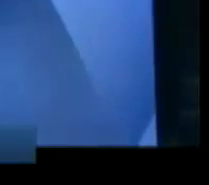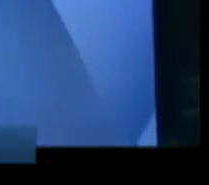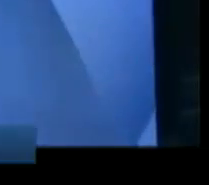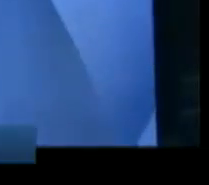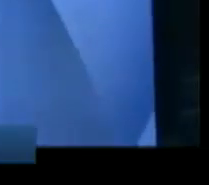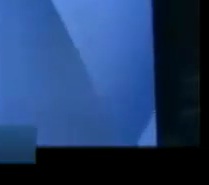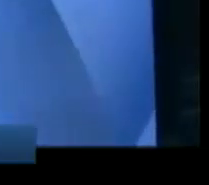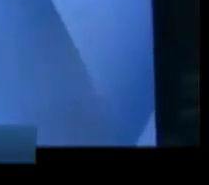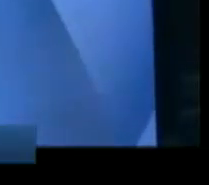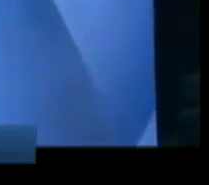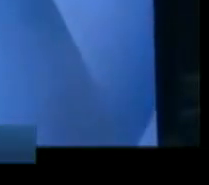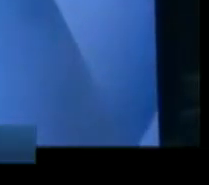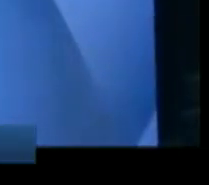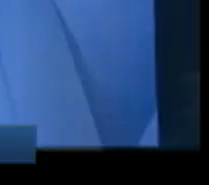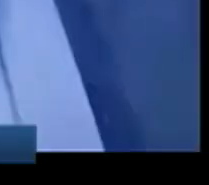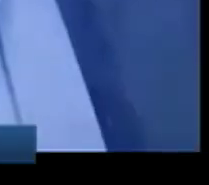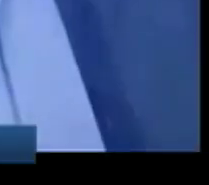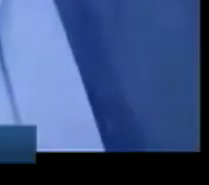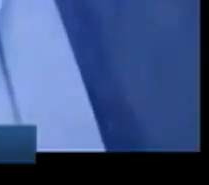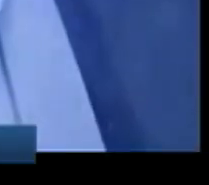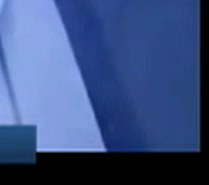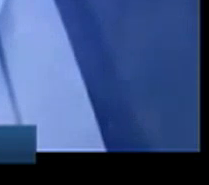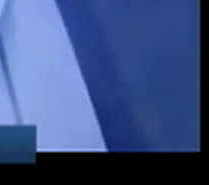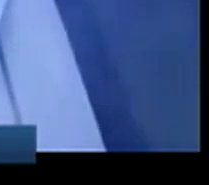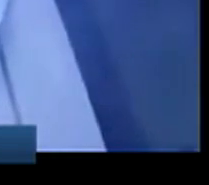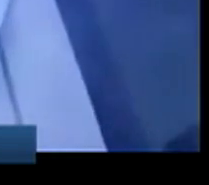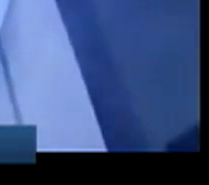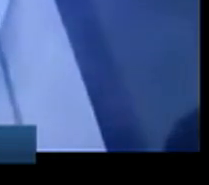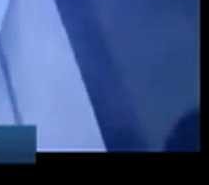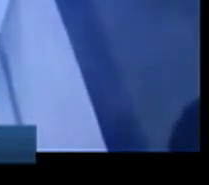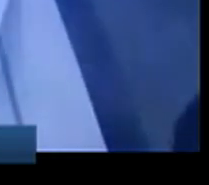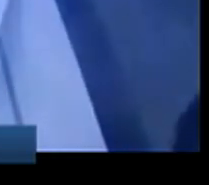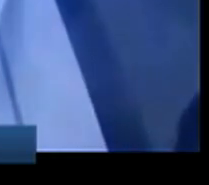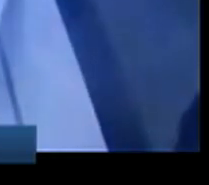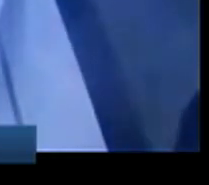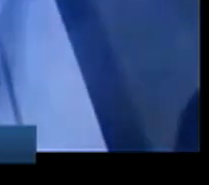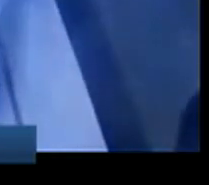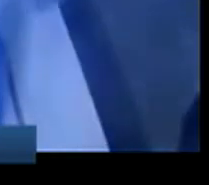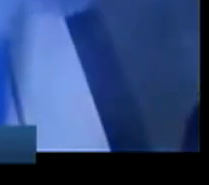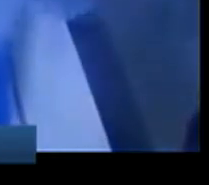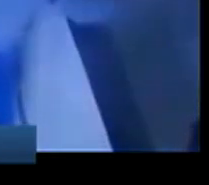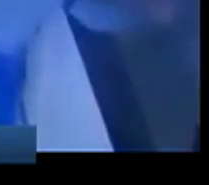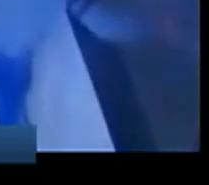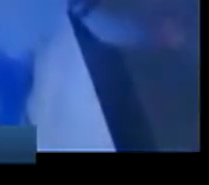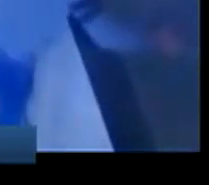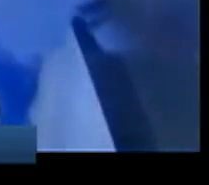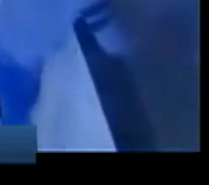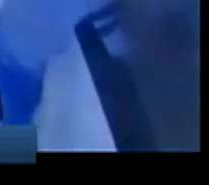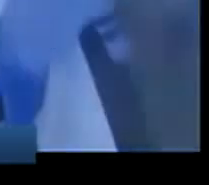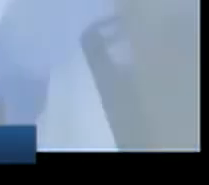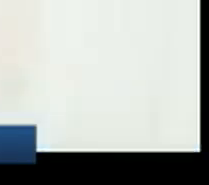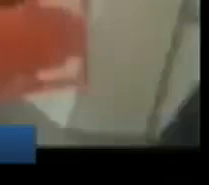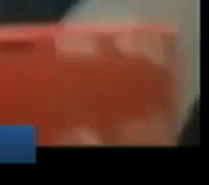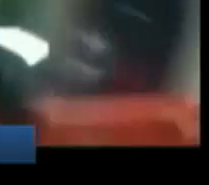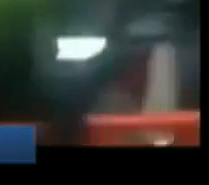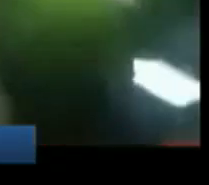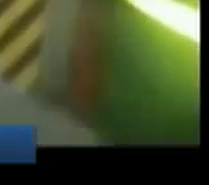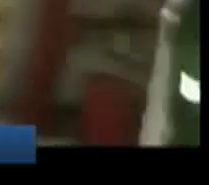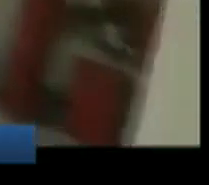Más adelante salen a la luz nuevos videos de la explosión ocurrida en una clínica que